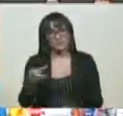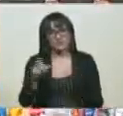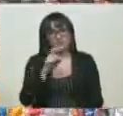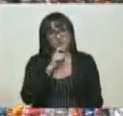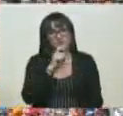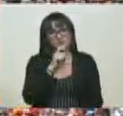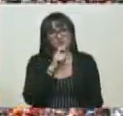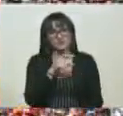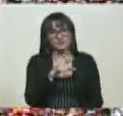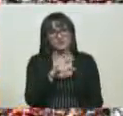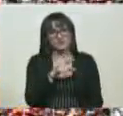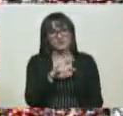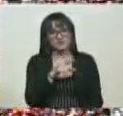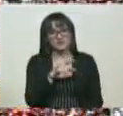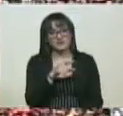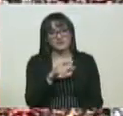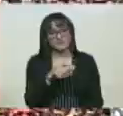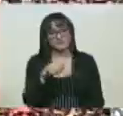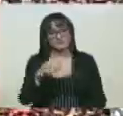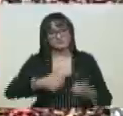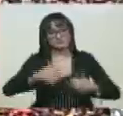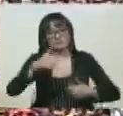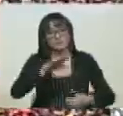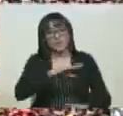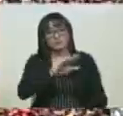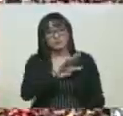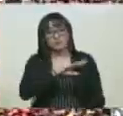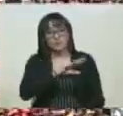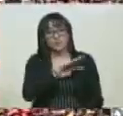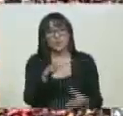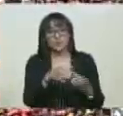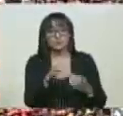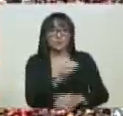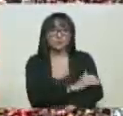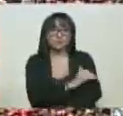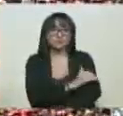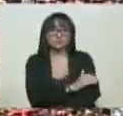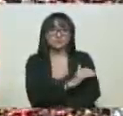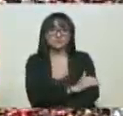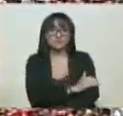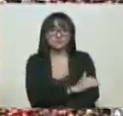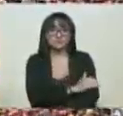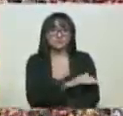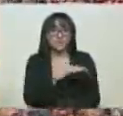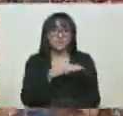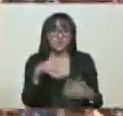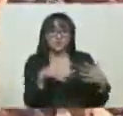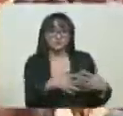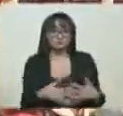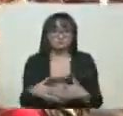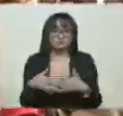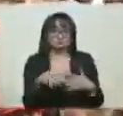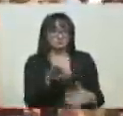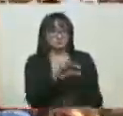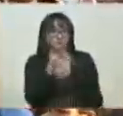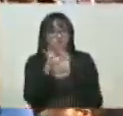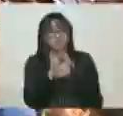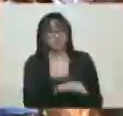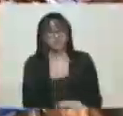El candidato de la oposición, el candidato de los gringos.